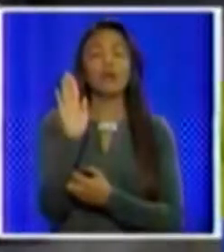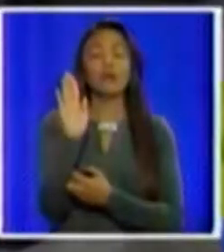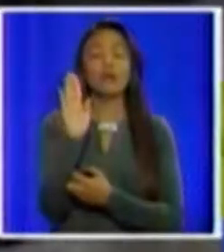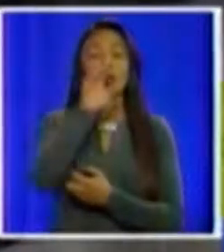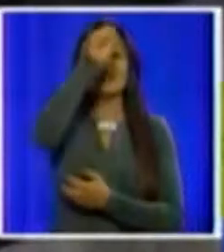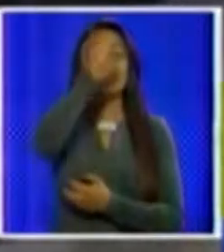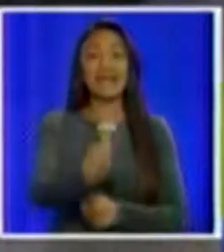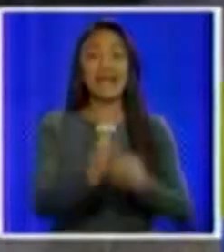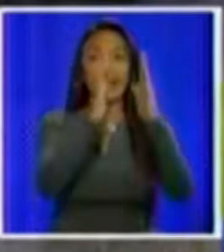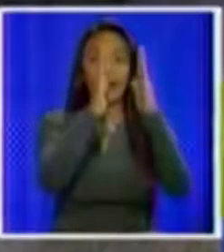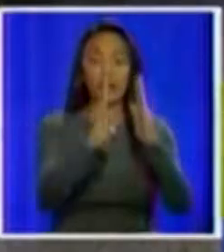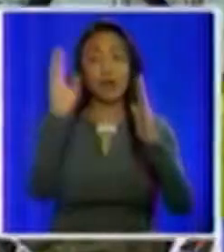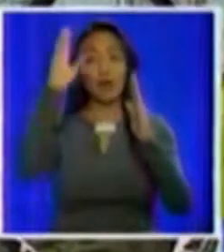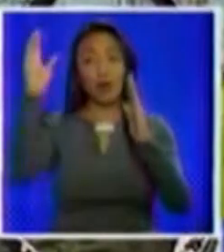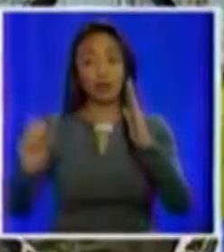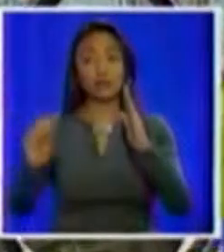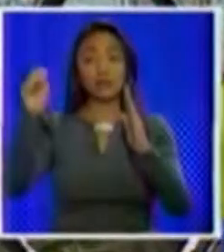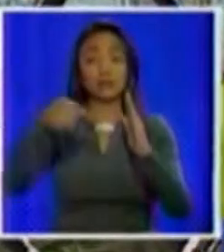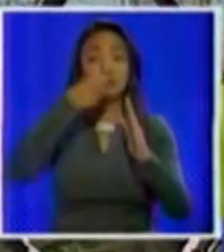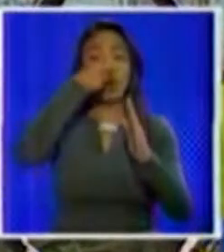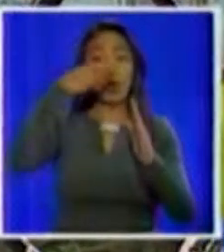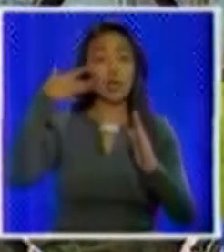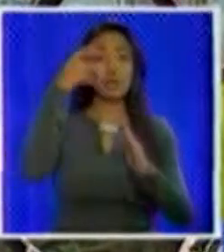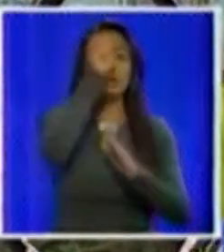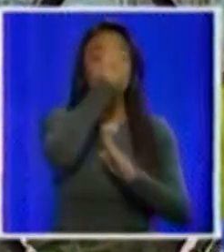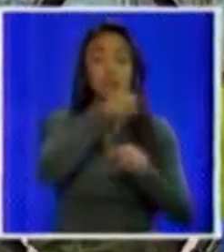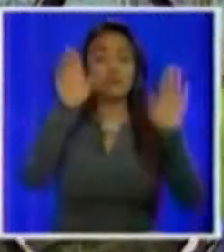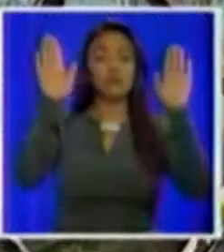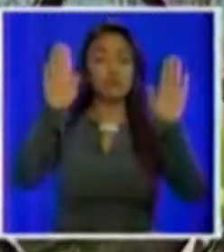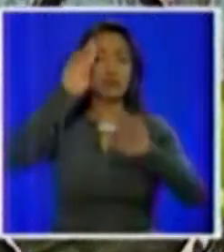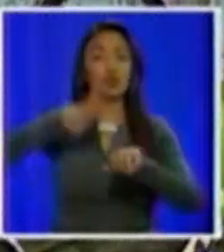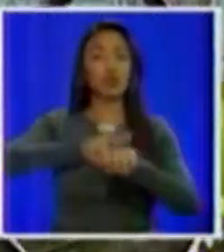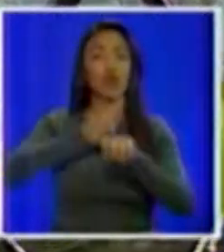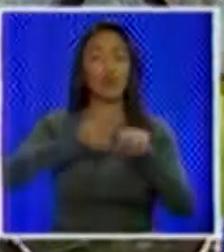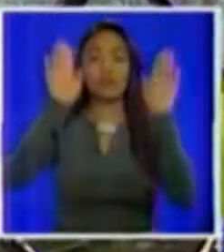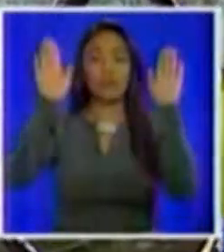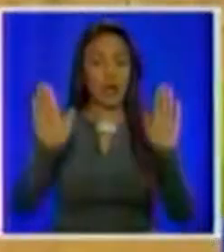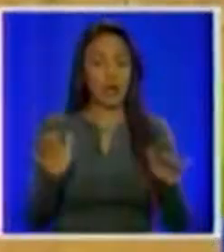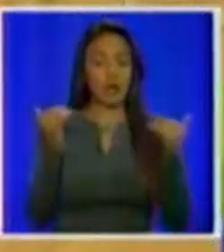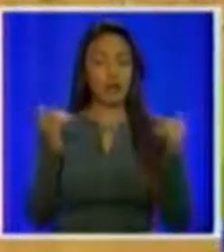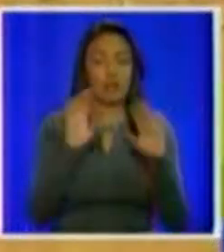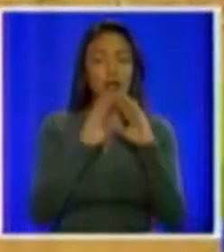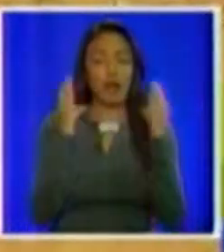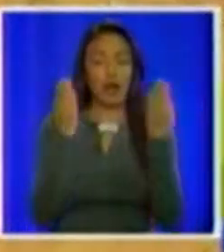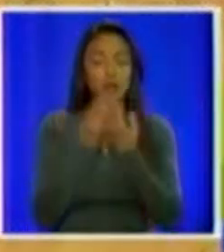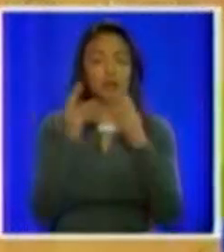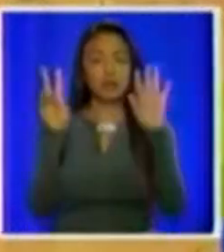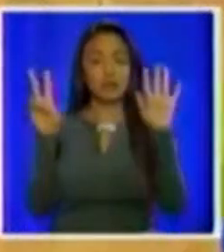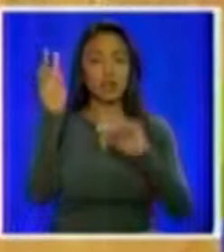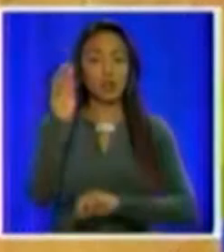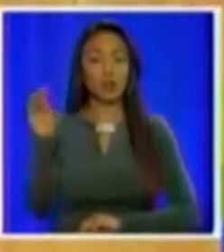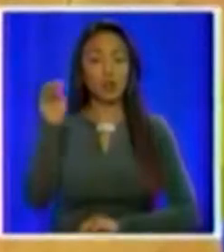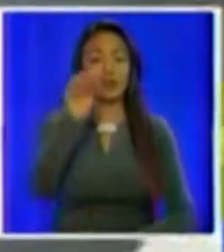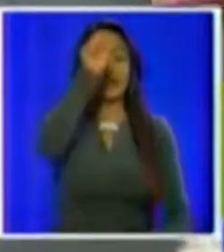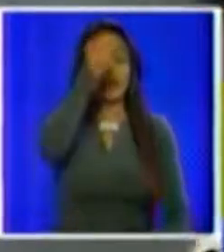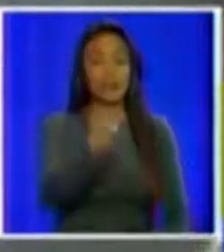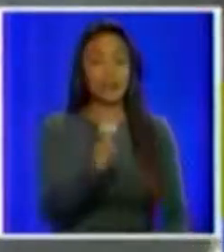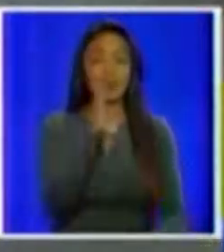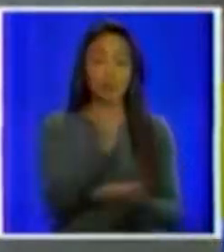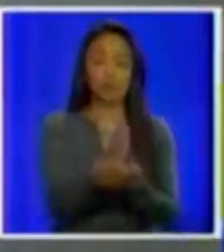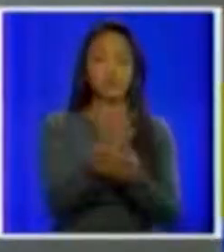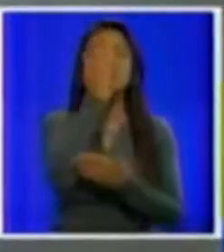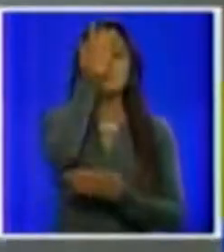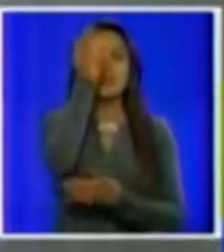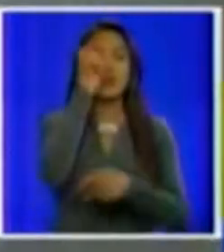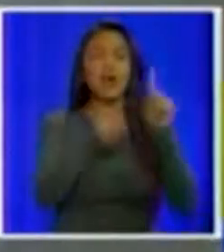la Sierra. Sin embargo, para el resto del país se restablecen desde este lunes 7 de octubre. La decisión se toma debido a que